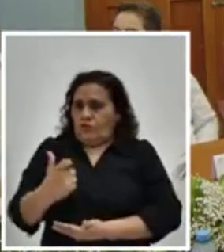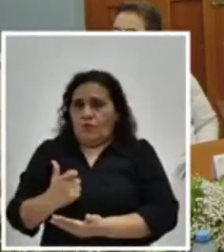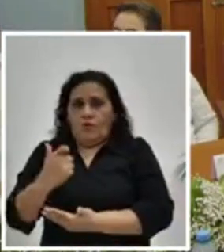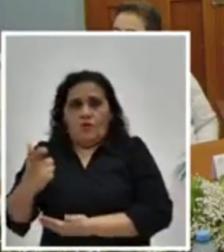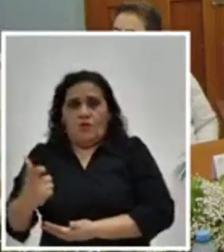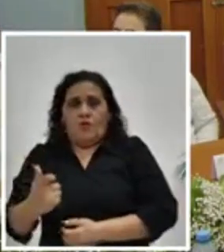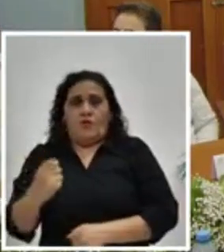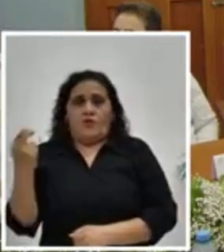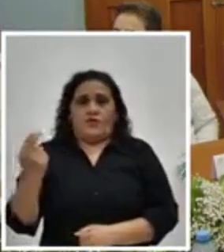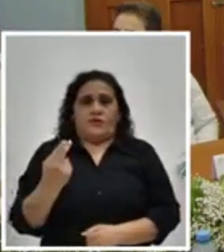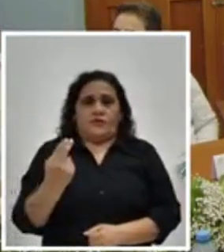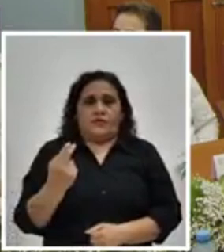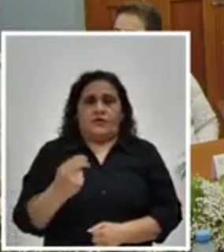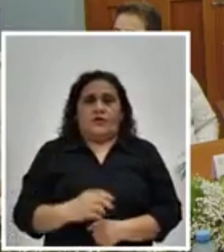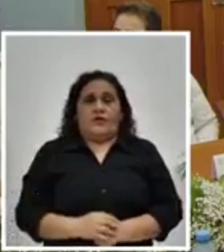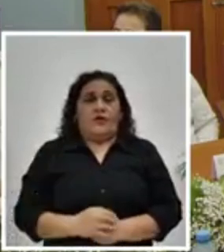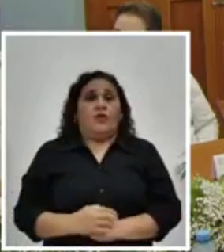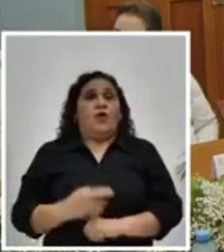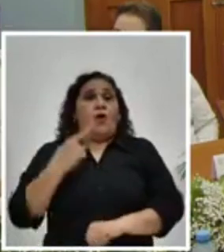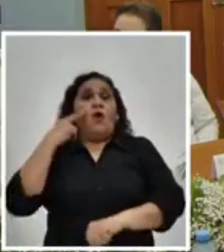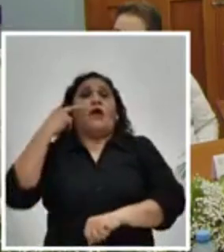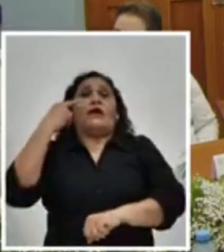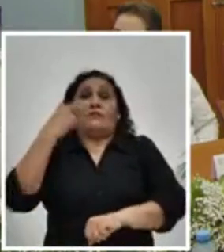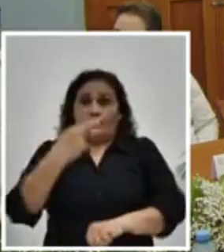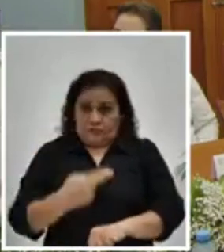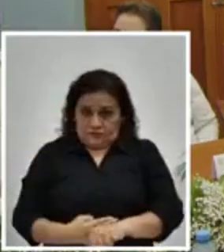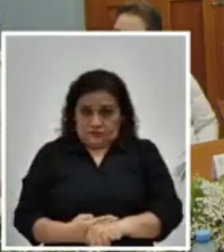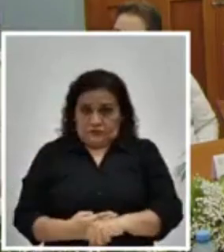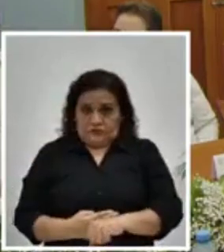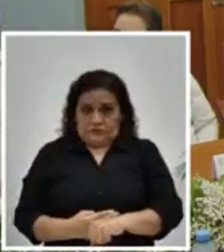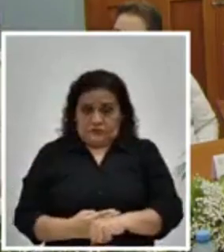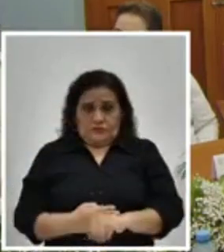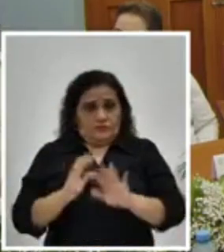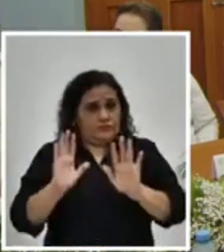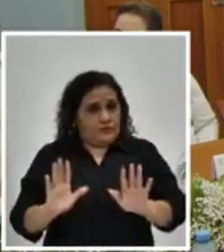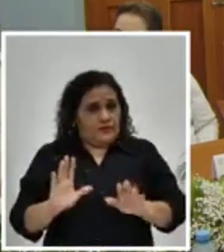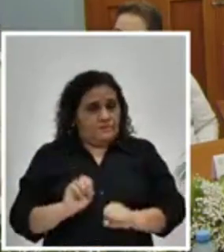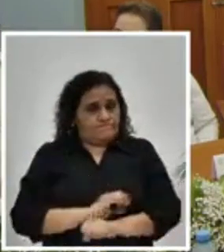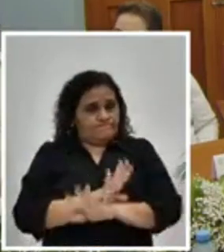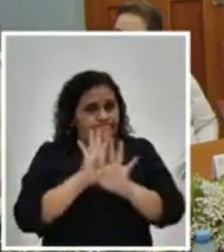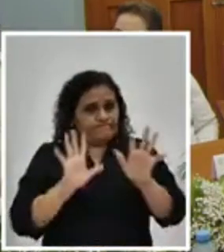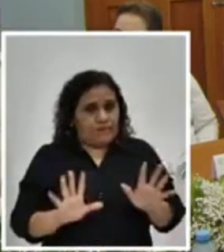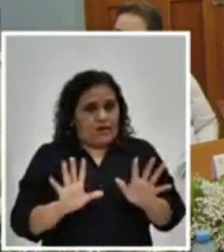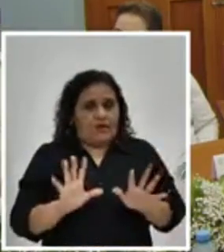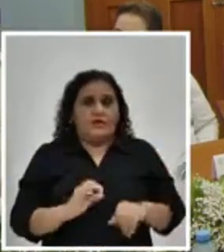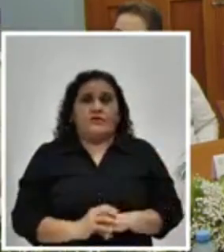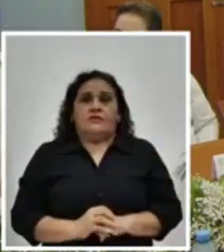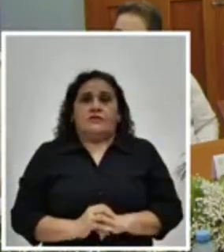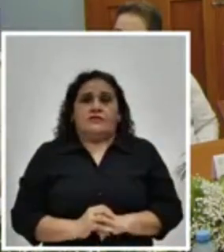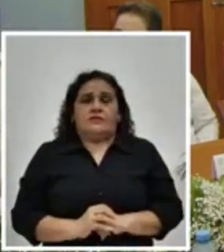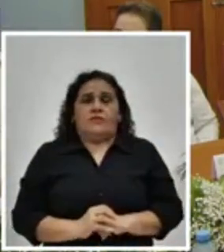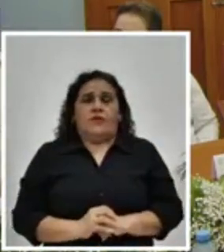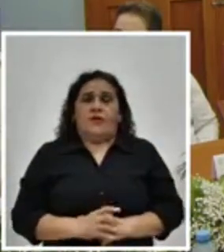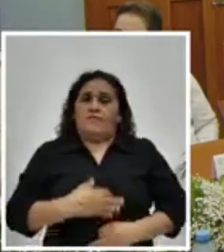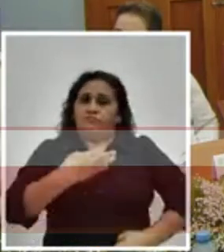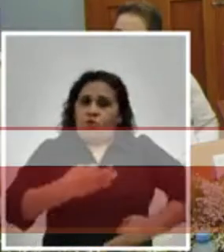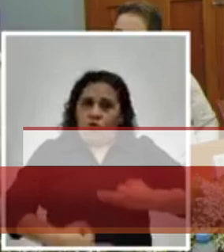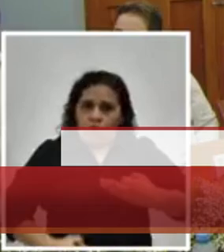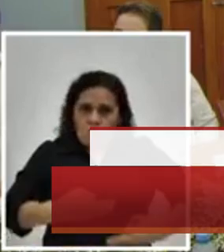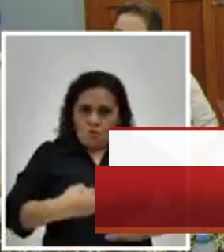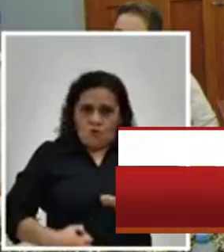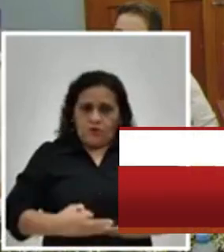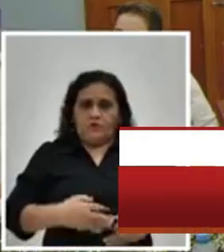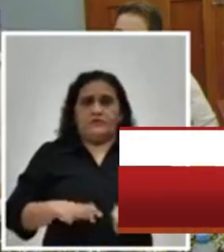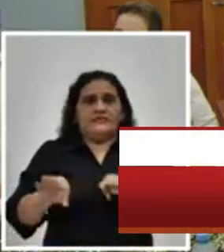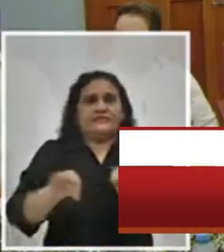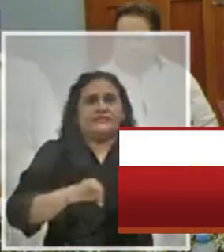los recursos con responsabilidad y transparencia. En materia de asuntos jurídicos, se